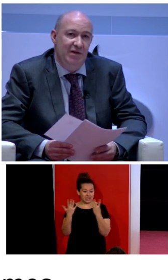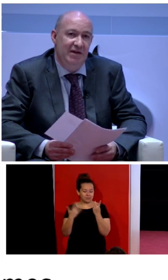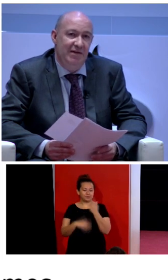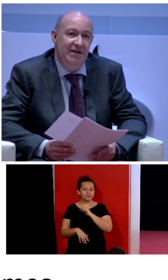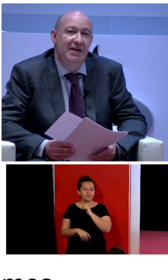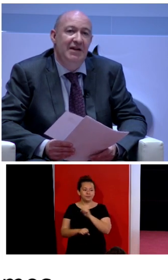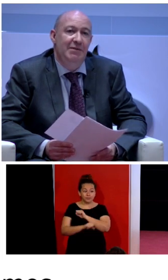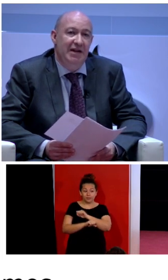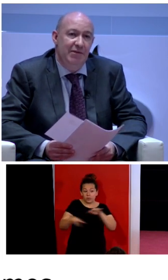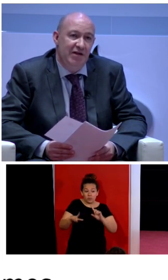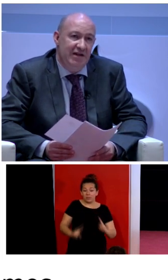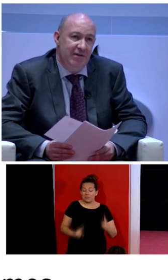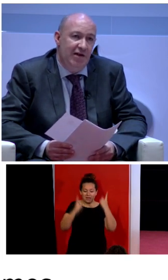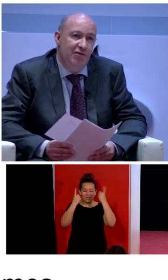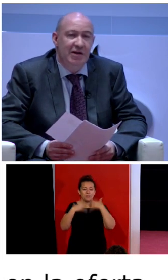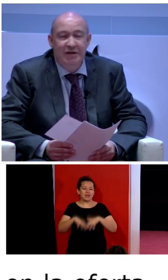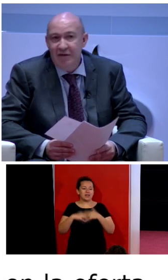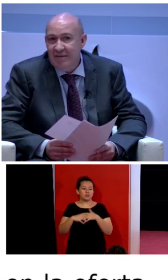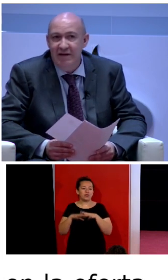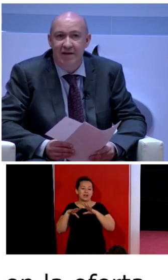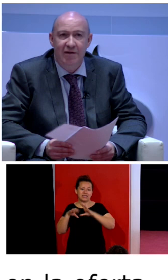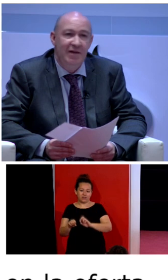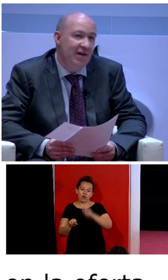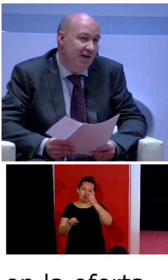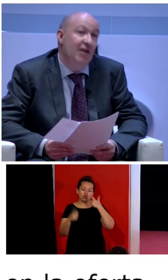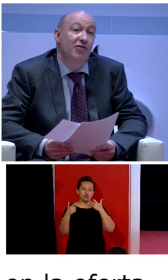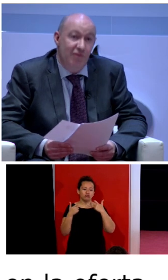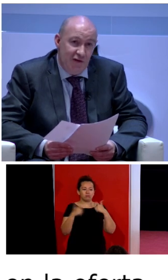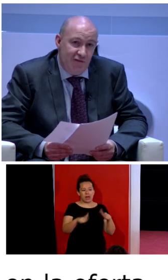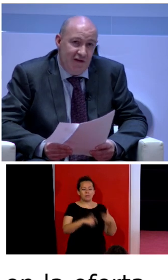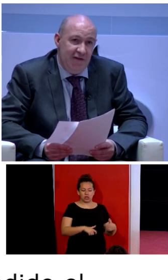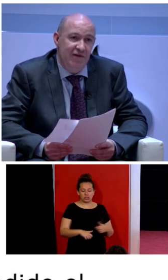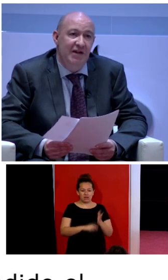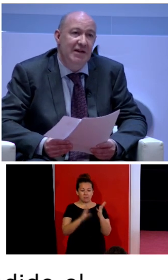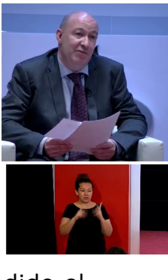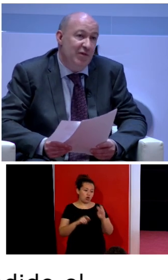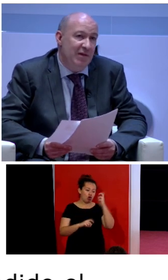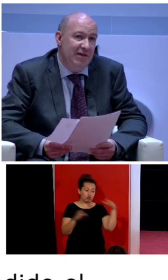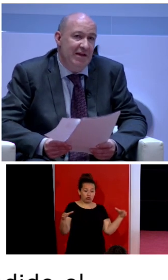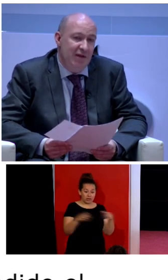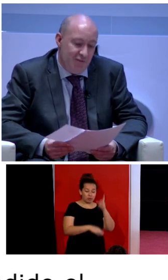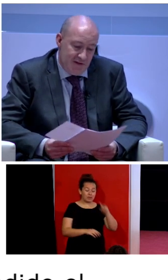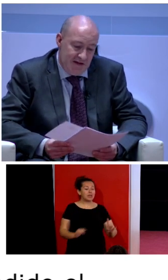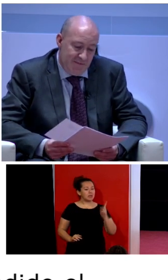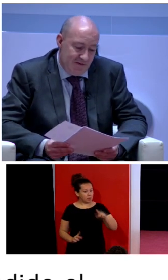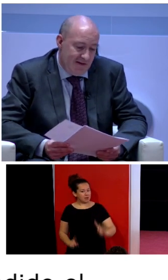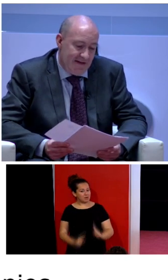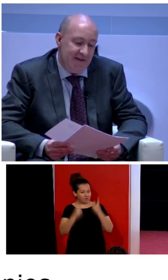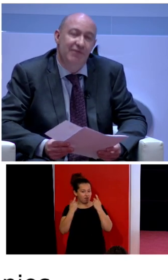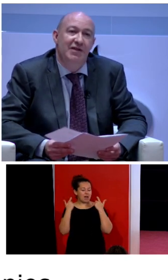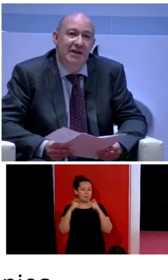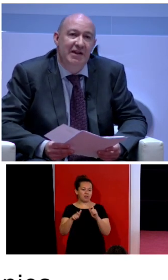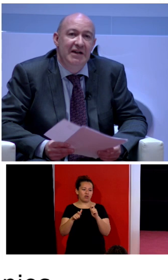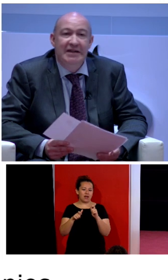por primera vez el mecanismo de reserva a otros ámbitos de la Administración, a otros convenios colectivos y por primera vez también pues, en el ámbito de la